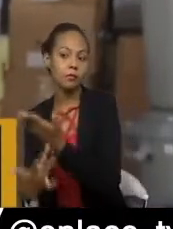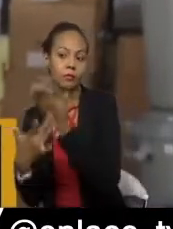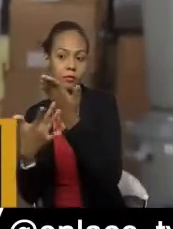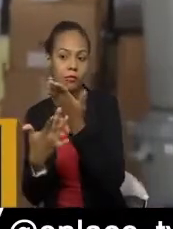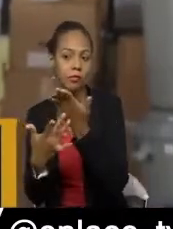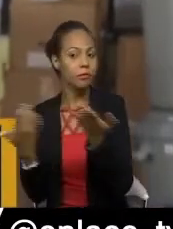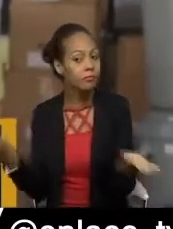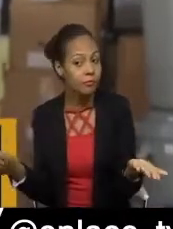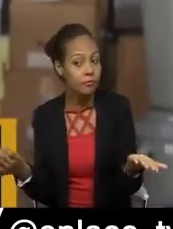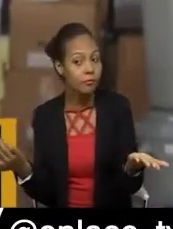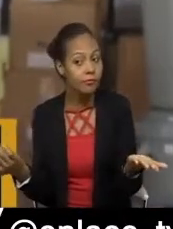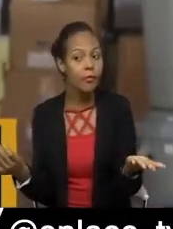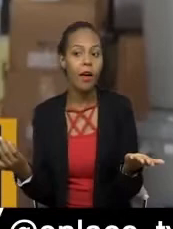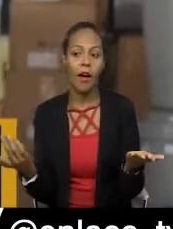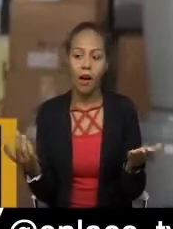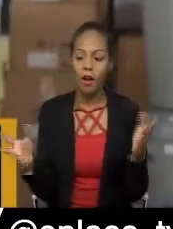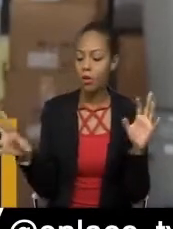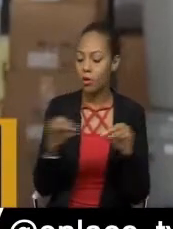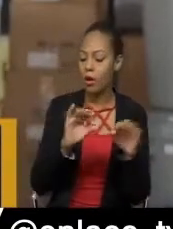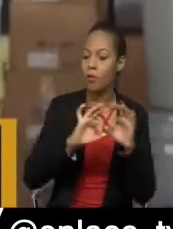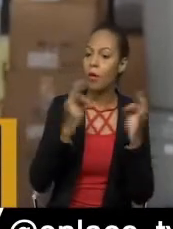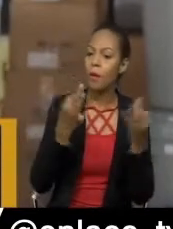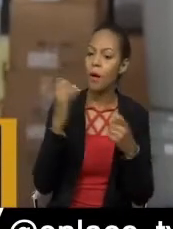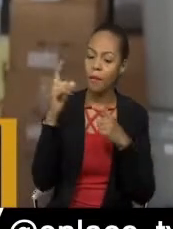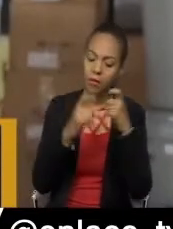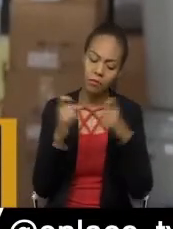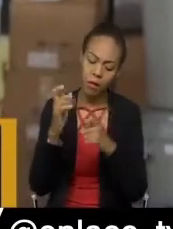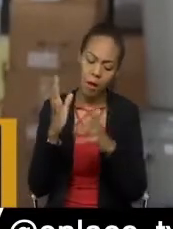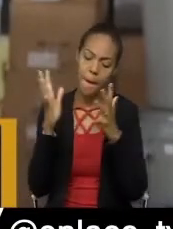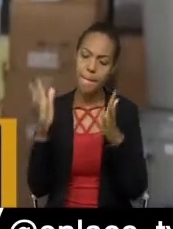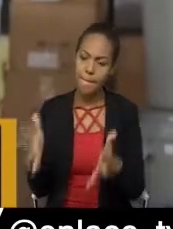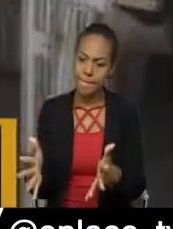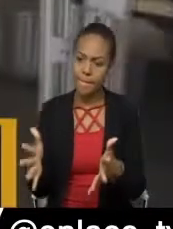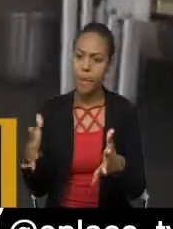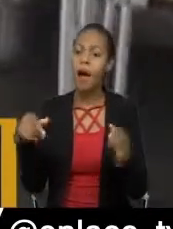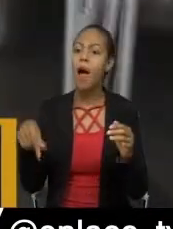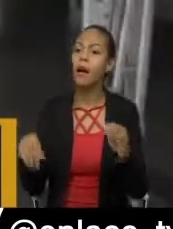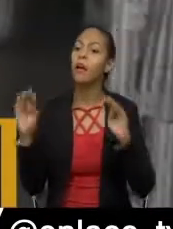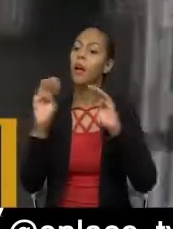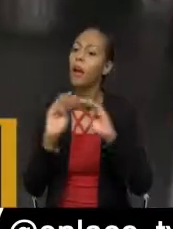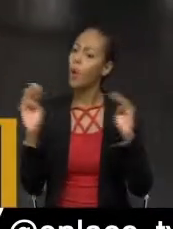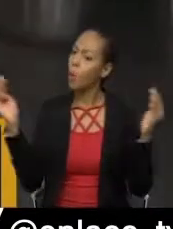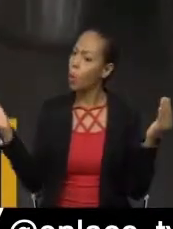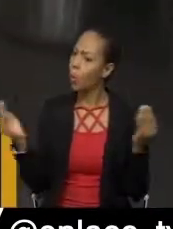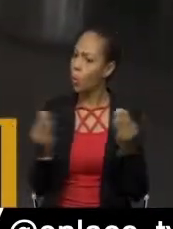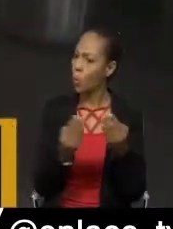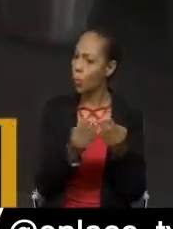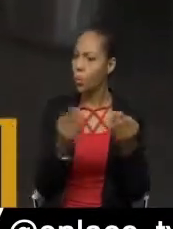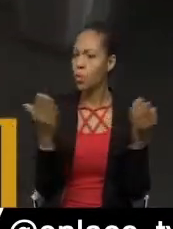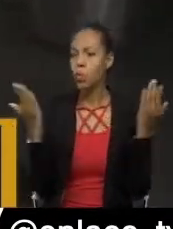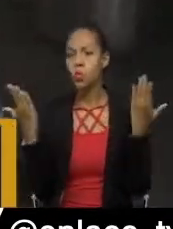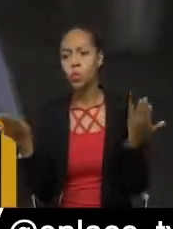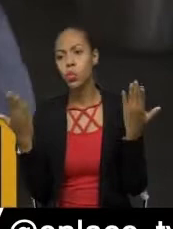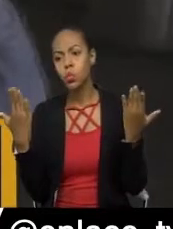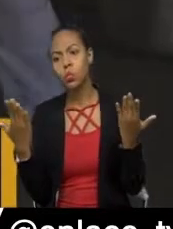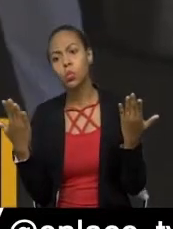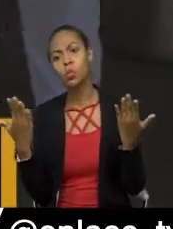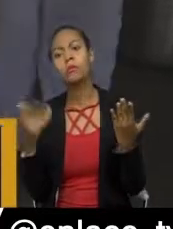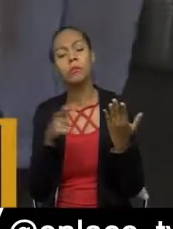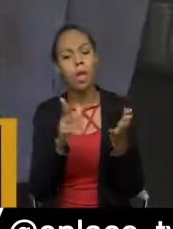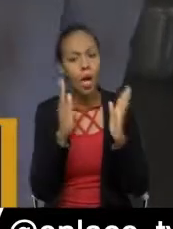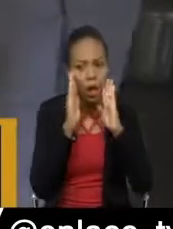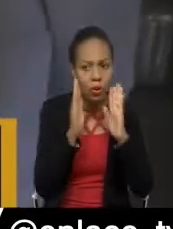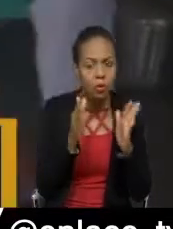empiecen a pensar también que este colegio, ofreciendo el plan de alimentación